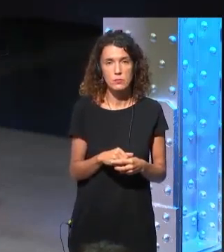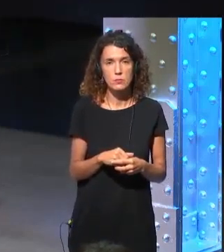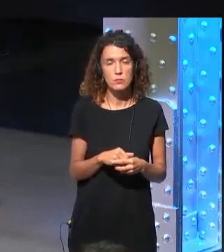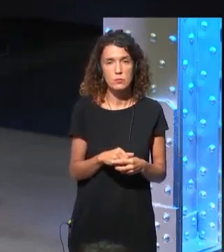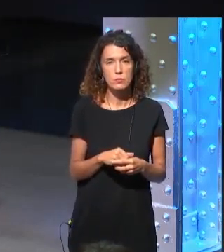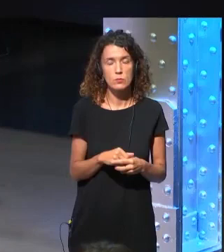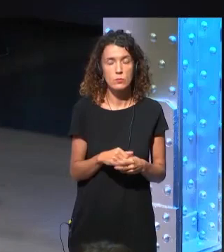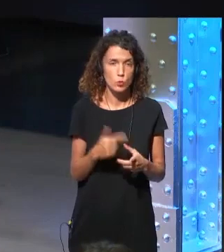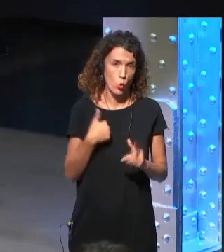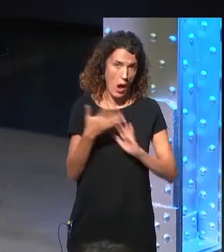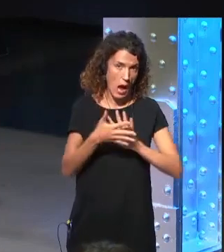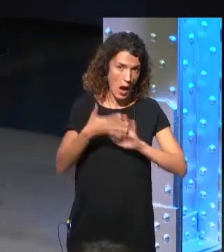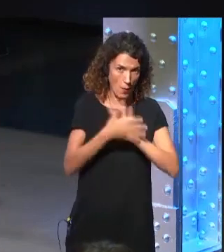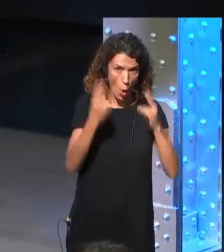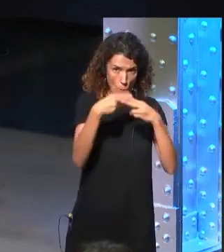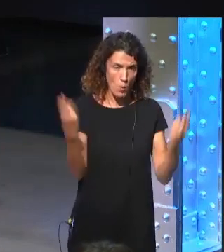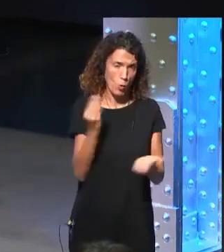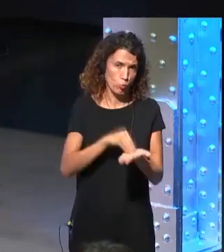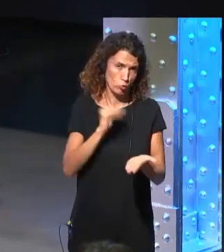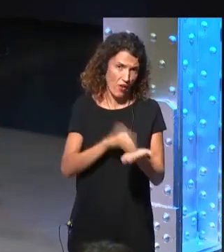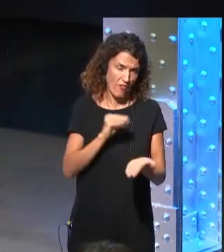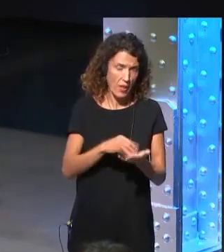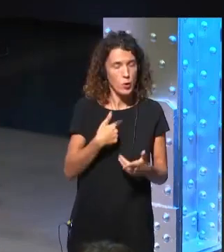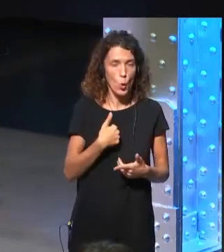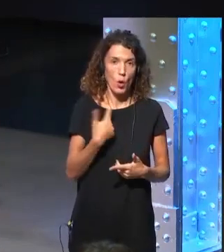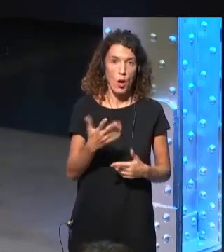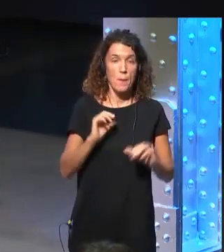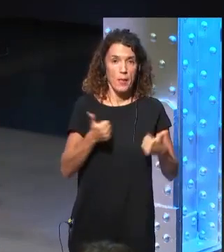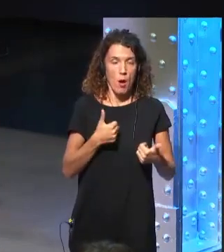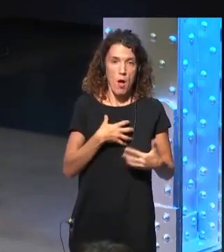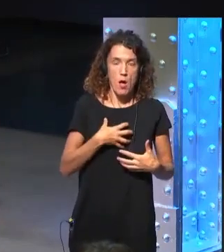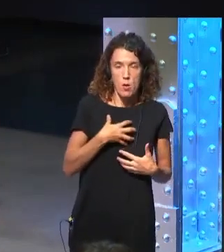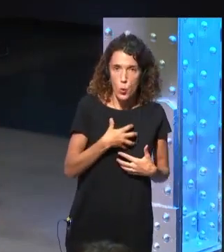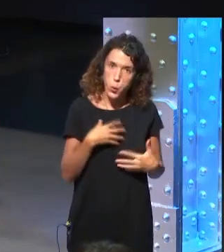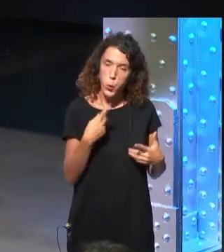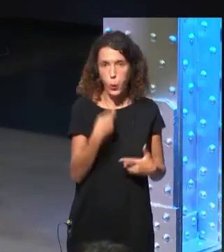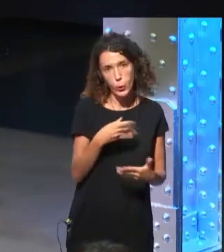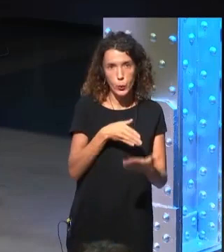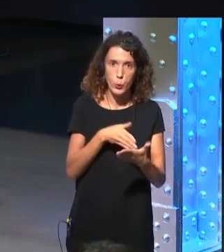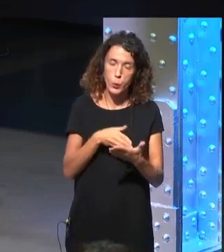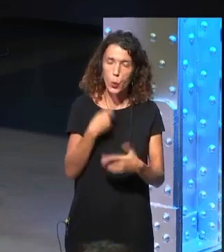Pero yo he hablado en público muchas veces, a mí también me costaba al principio.